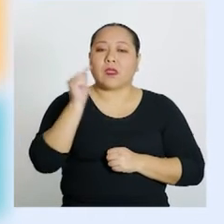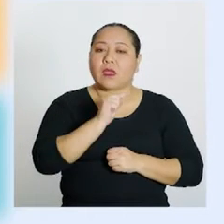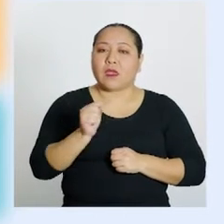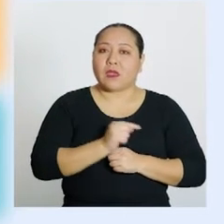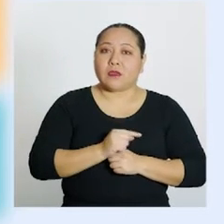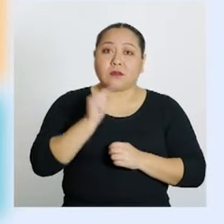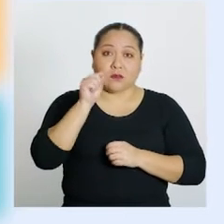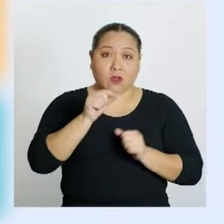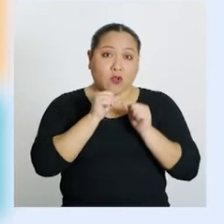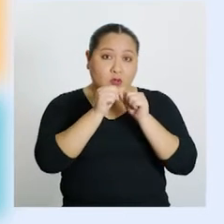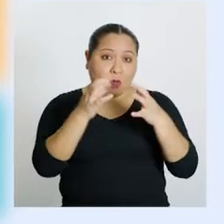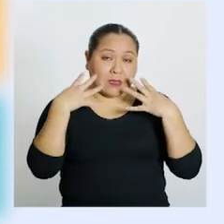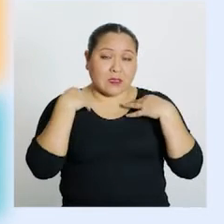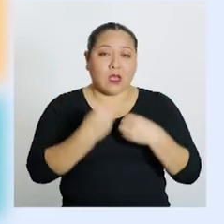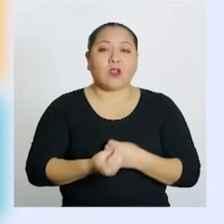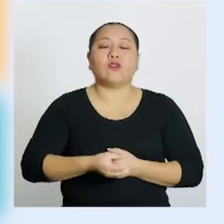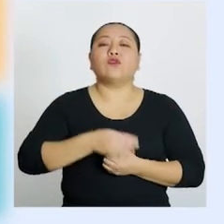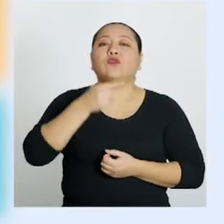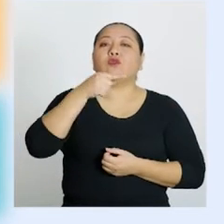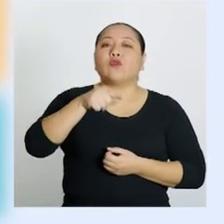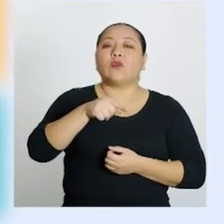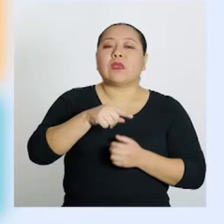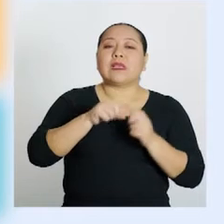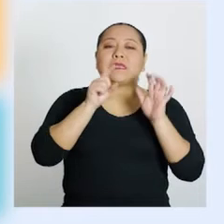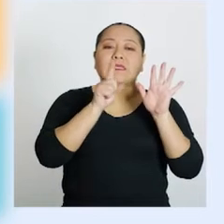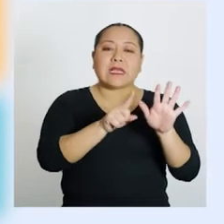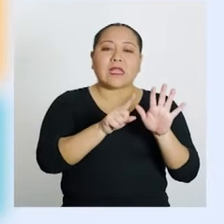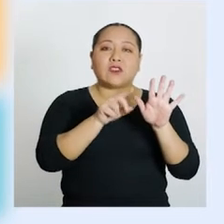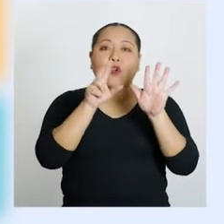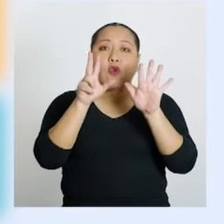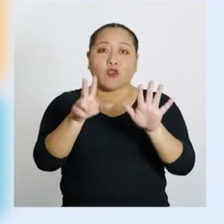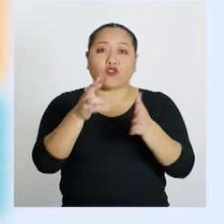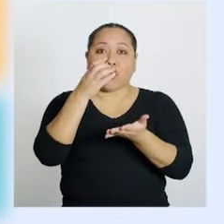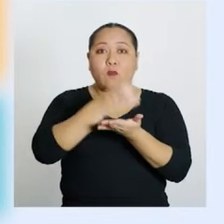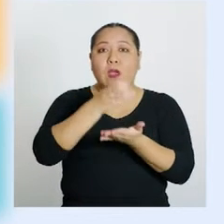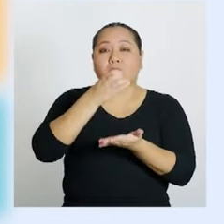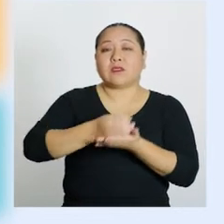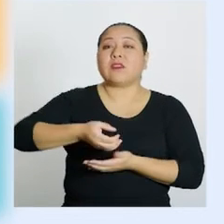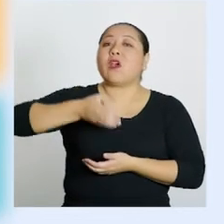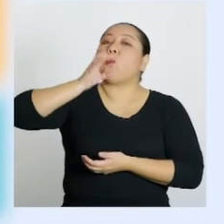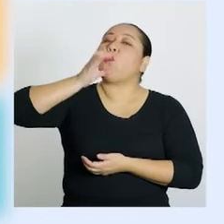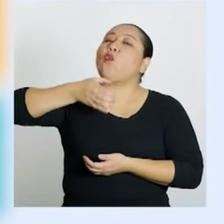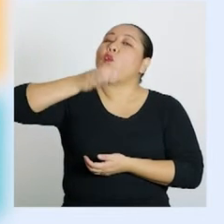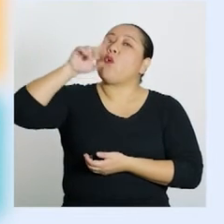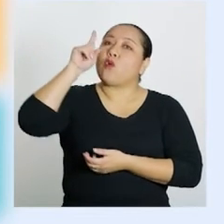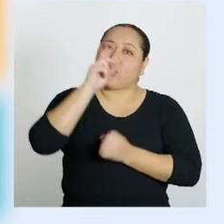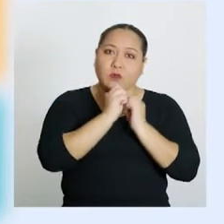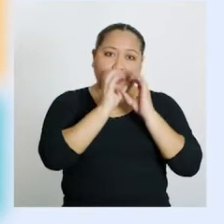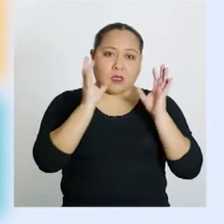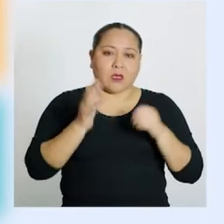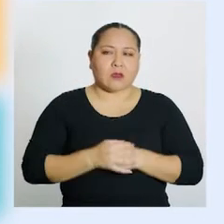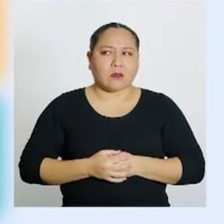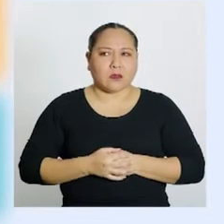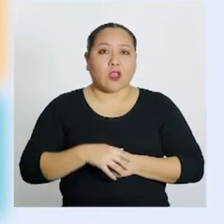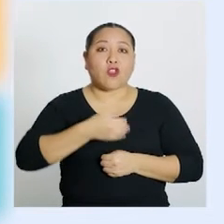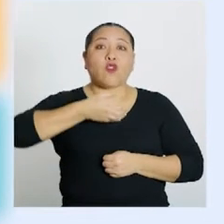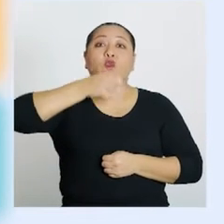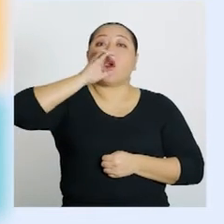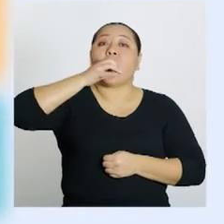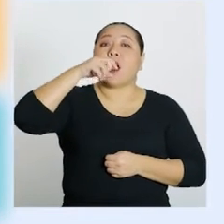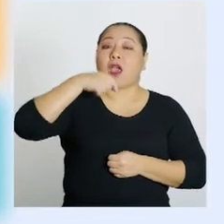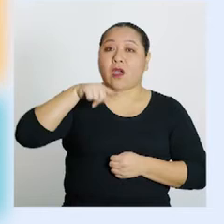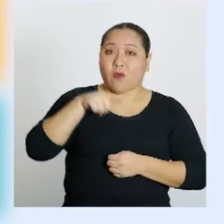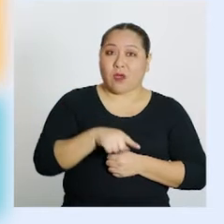Mantente saludable tomando de 6 a 8 vasos de agua al día. Tomar